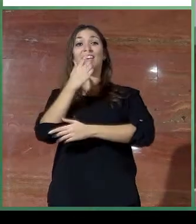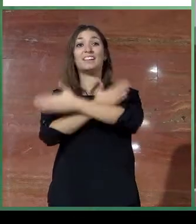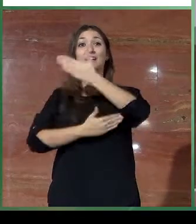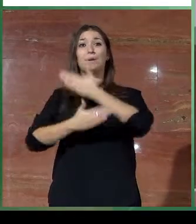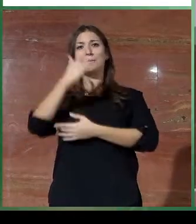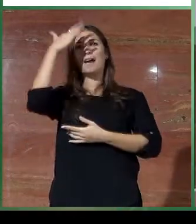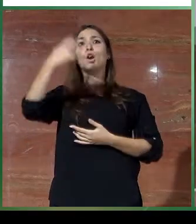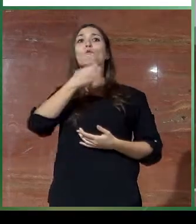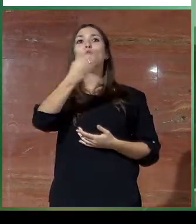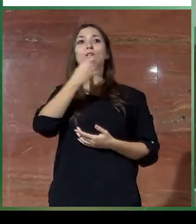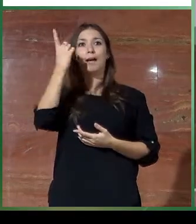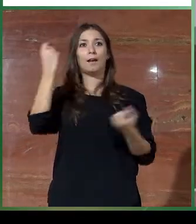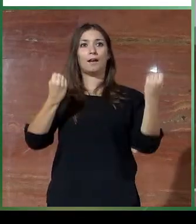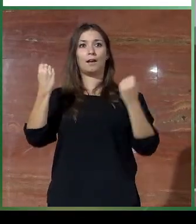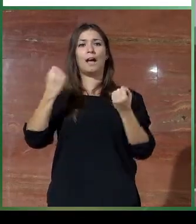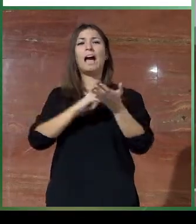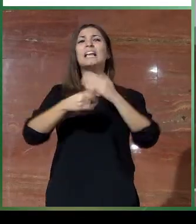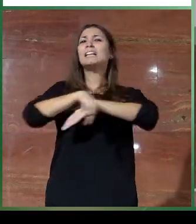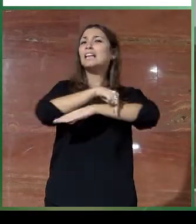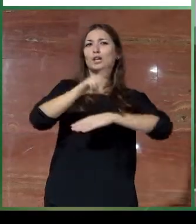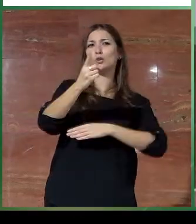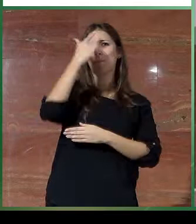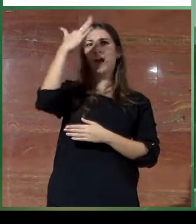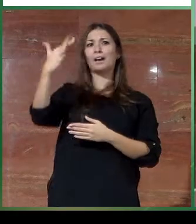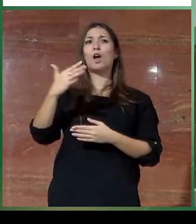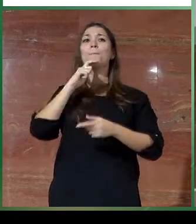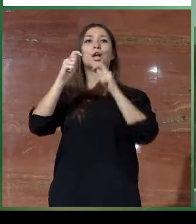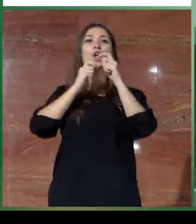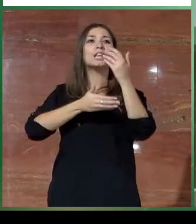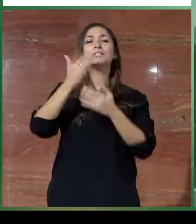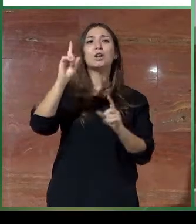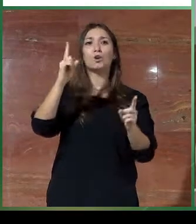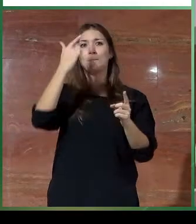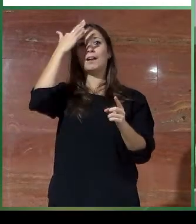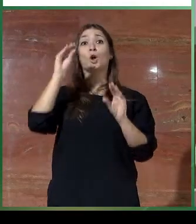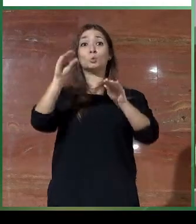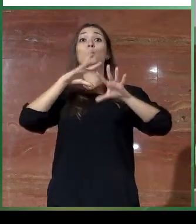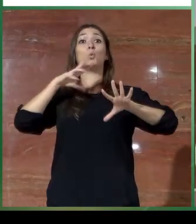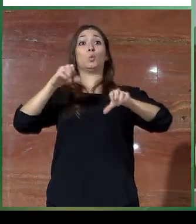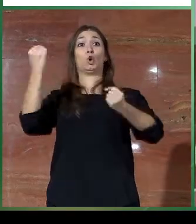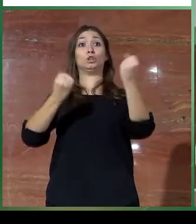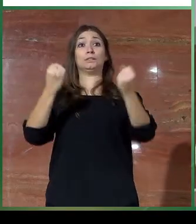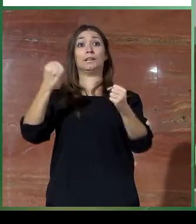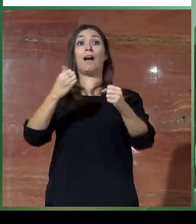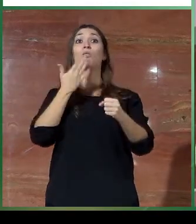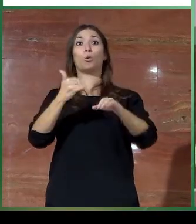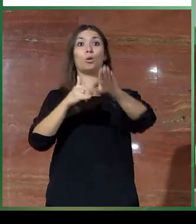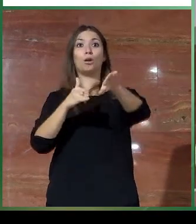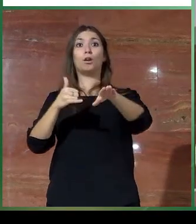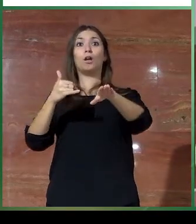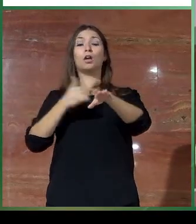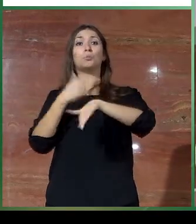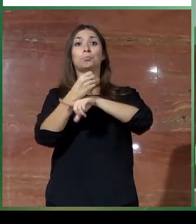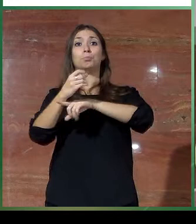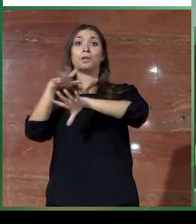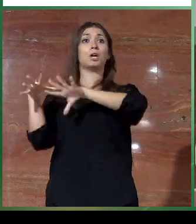lo que sea, no tiene por qué ser arquitecto, ni por qué ser periodista, ni por qué ser nada. Es una actitud de la sociedad que poco a poco va